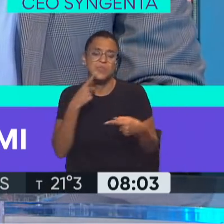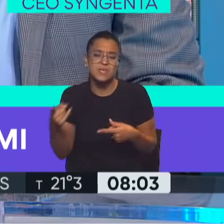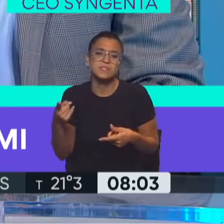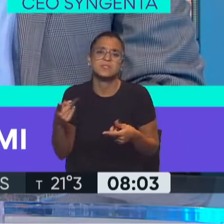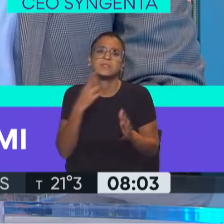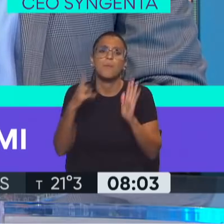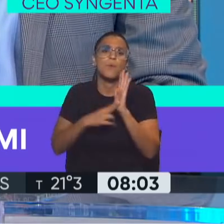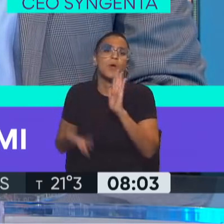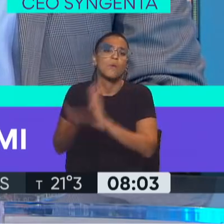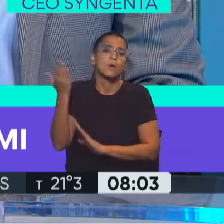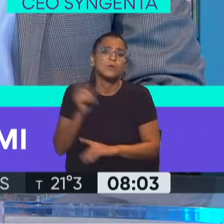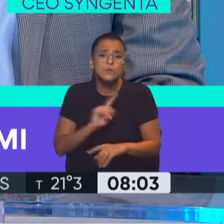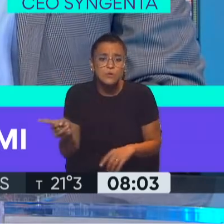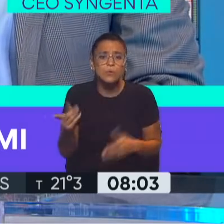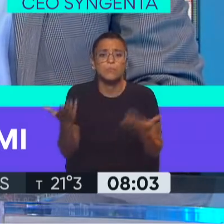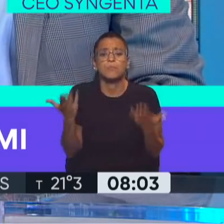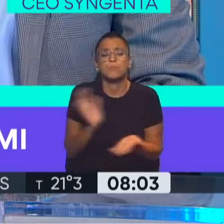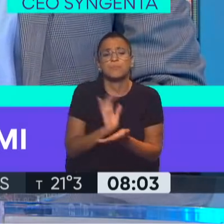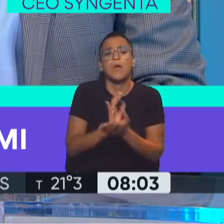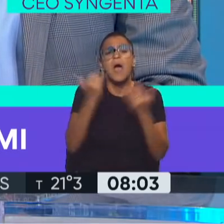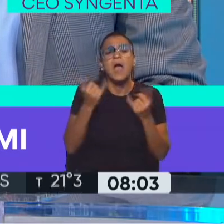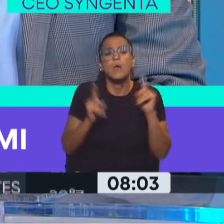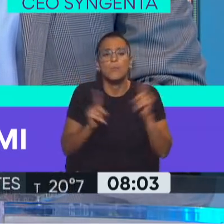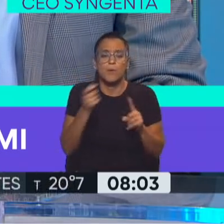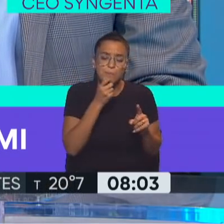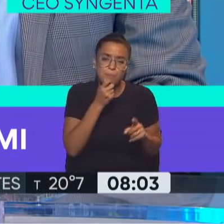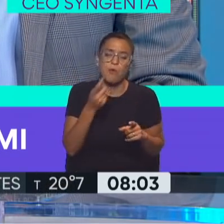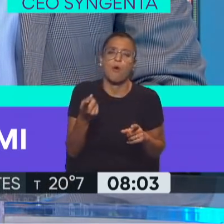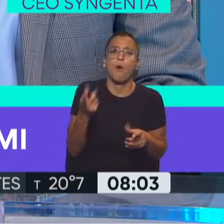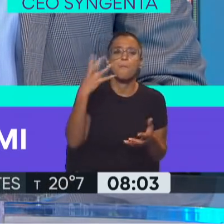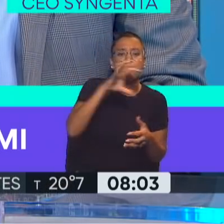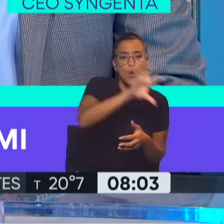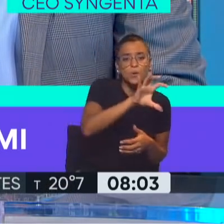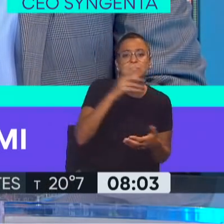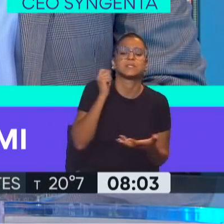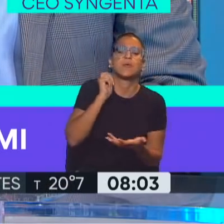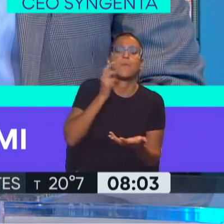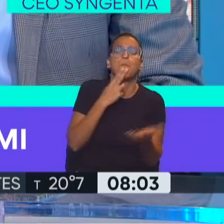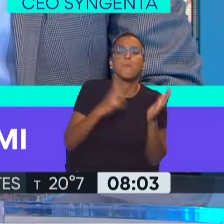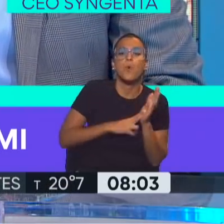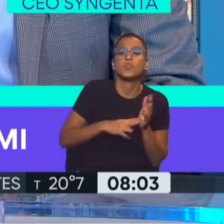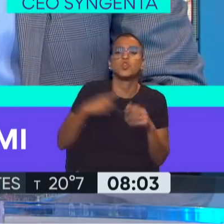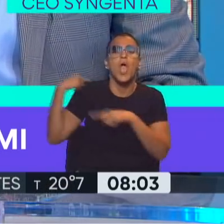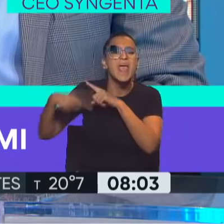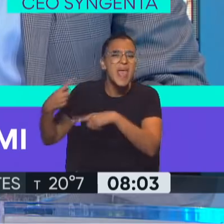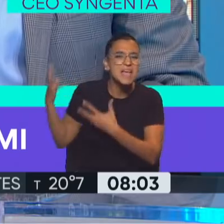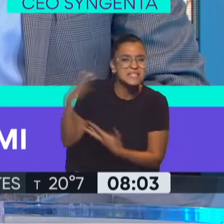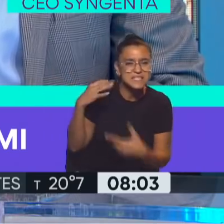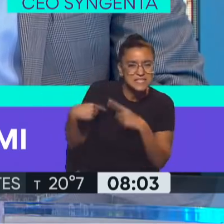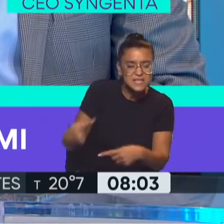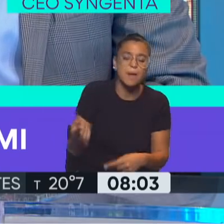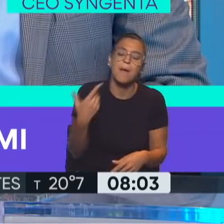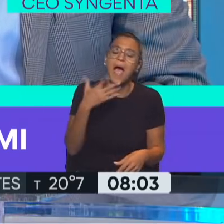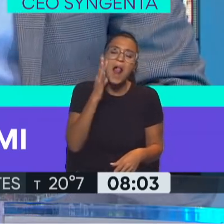aumento de impuestos cuando se ofrecen algunas alternativas como por ejemplo las provincias y el impuesto a la herencia pero hay algo para mí más